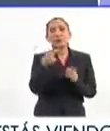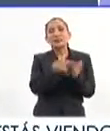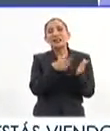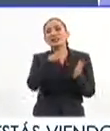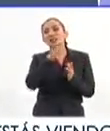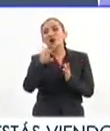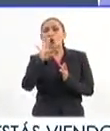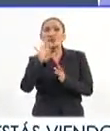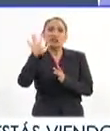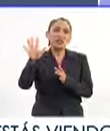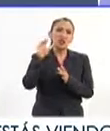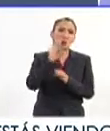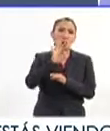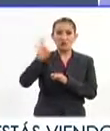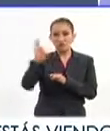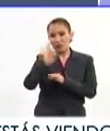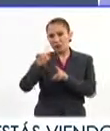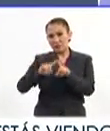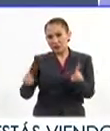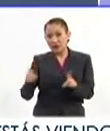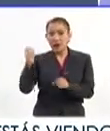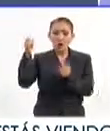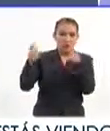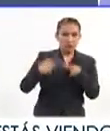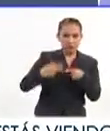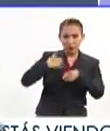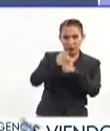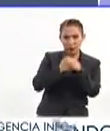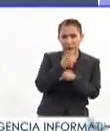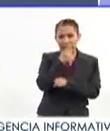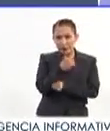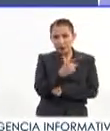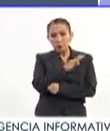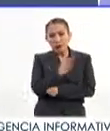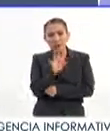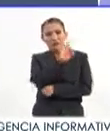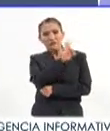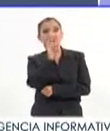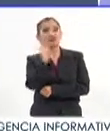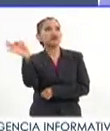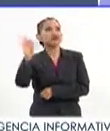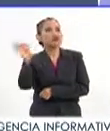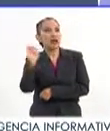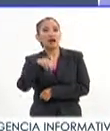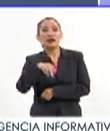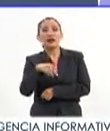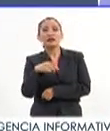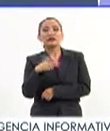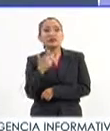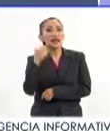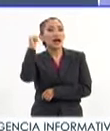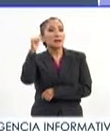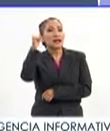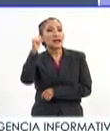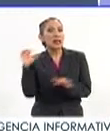1345. También ya algunos investigadores señalan que puede ser una fecha de un 13 de abril vinculada